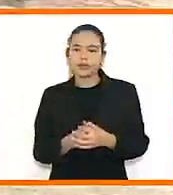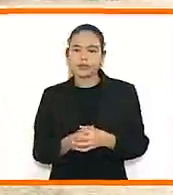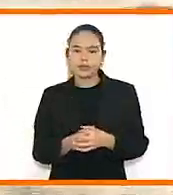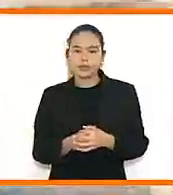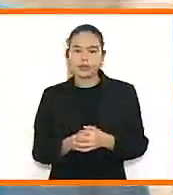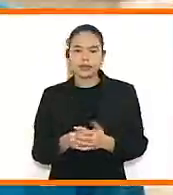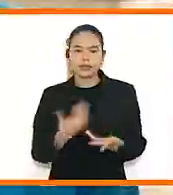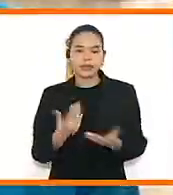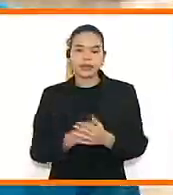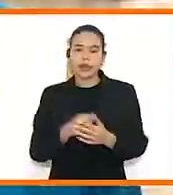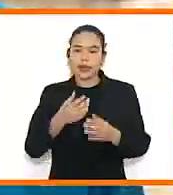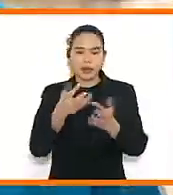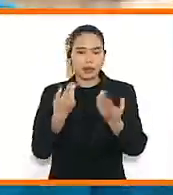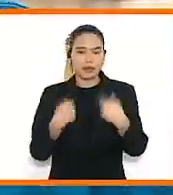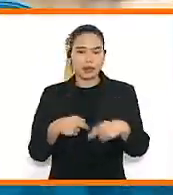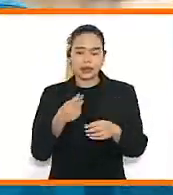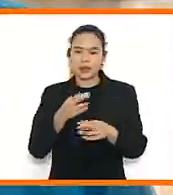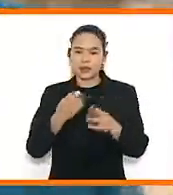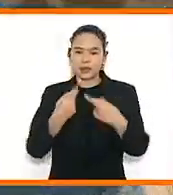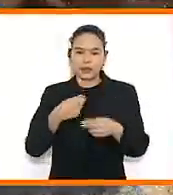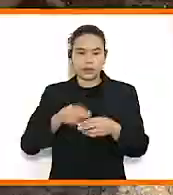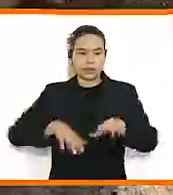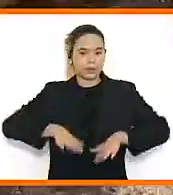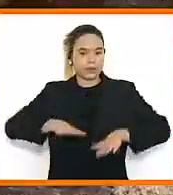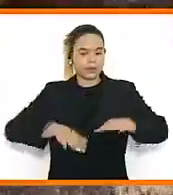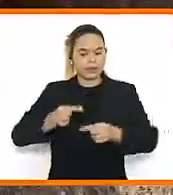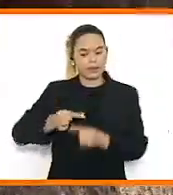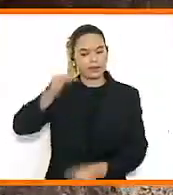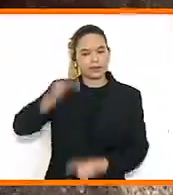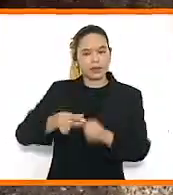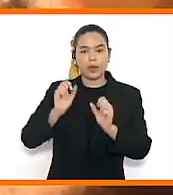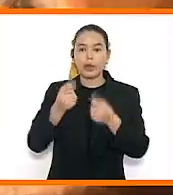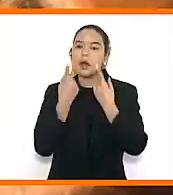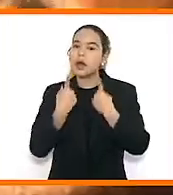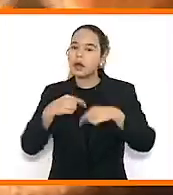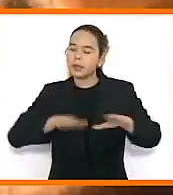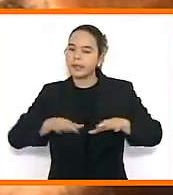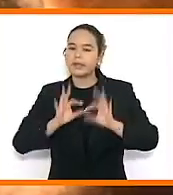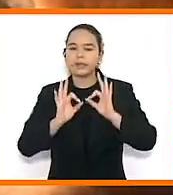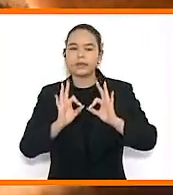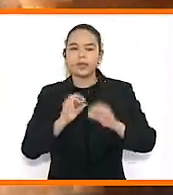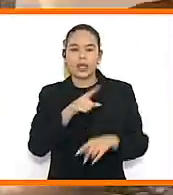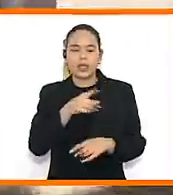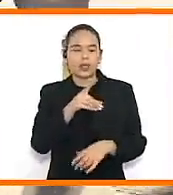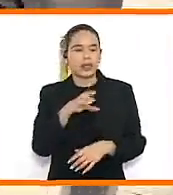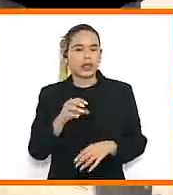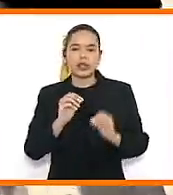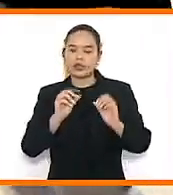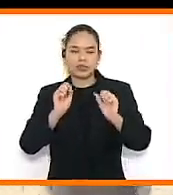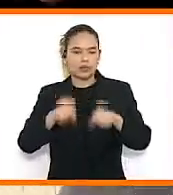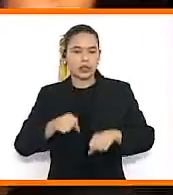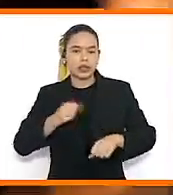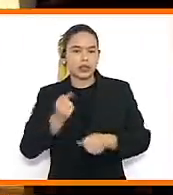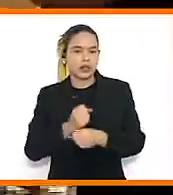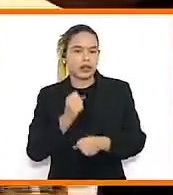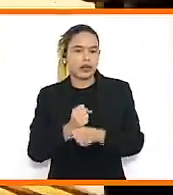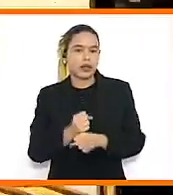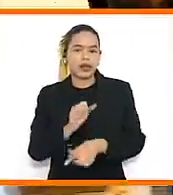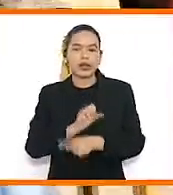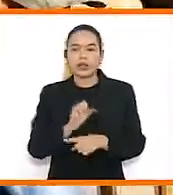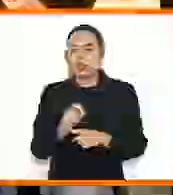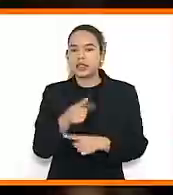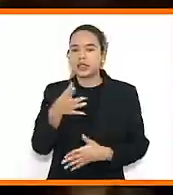también el bastón para poder caminar bien. La discapacidad de Marvin no le permite trabajar, por lo que vive de los